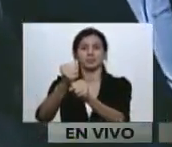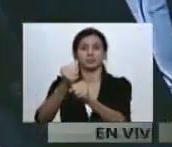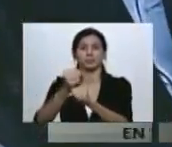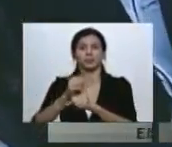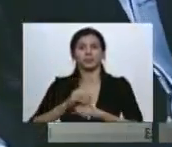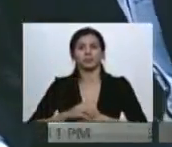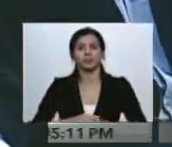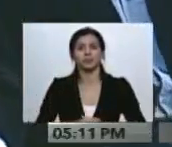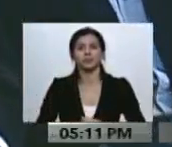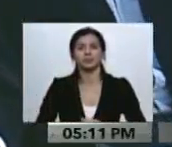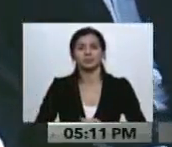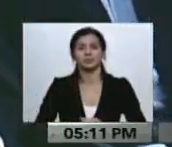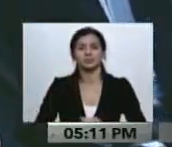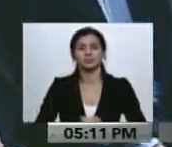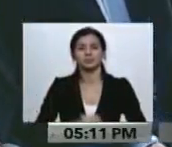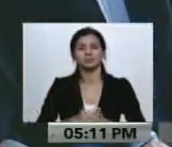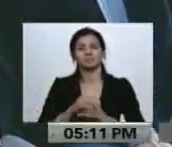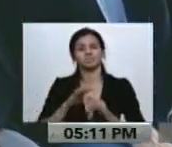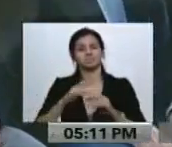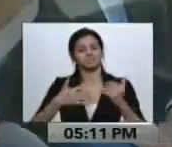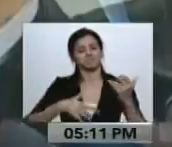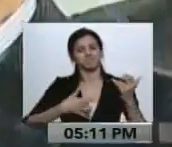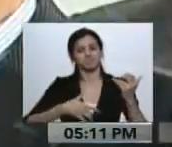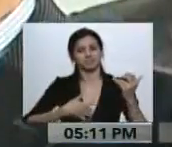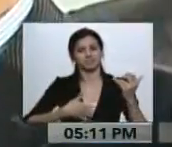el porvenir.